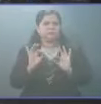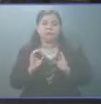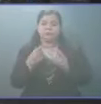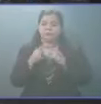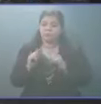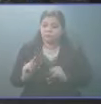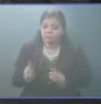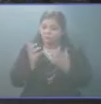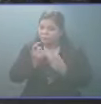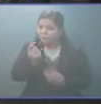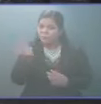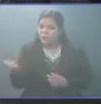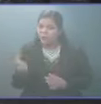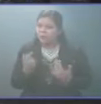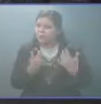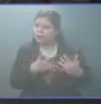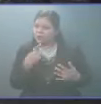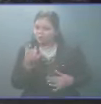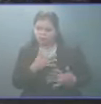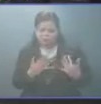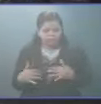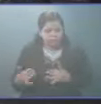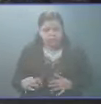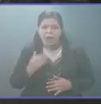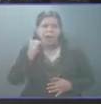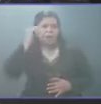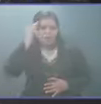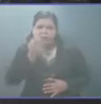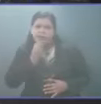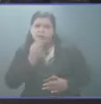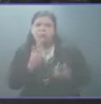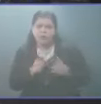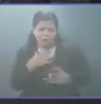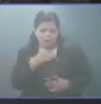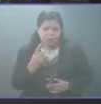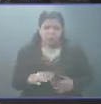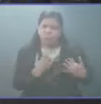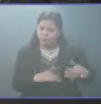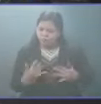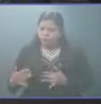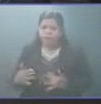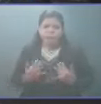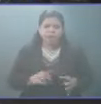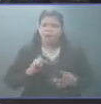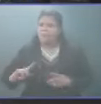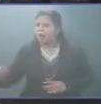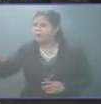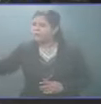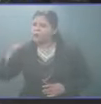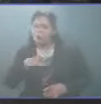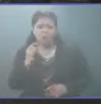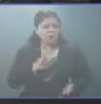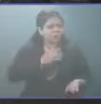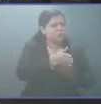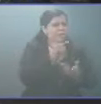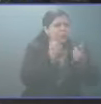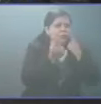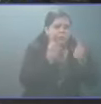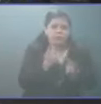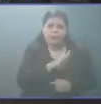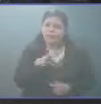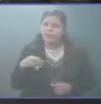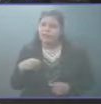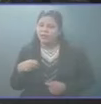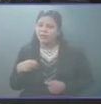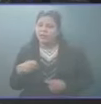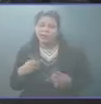que hay mucha gente que es muy dinámica, a pesar de que es un adulto mayor, le gusta andar de paseo, le gusta ir a visitar a la familia,